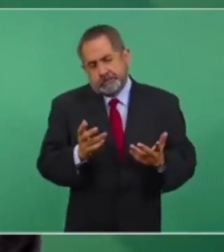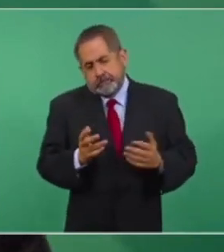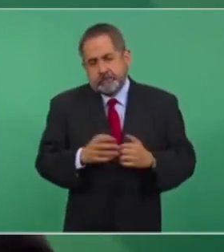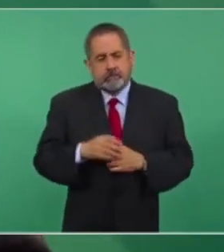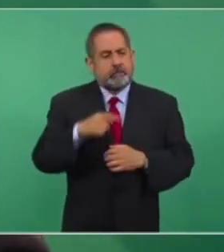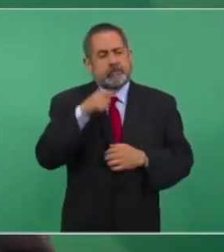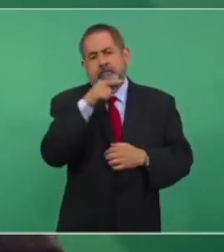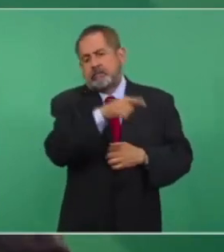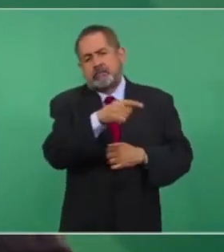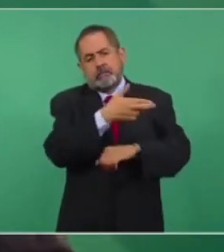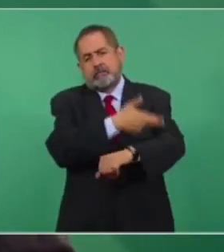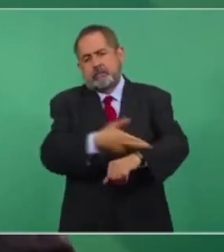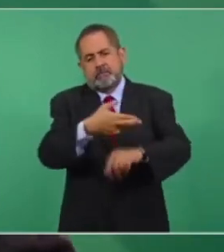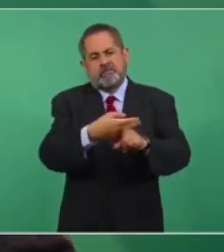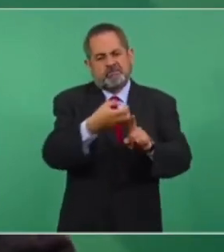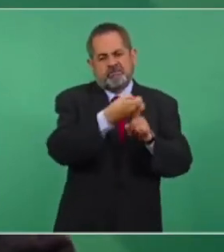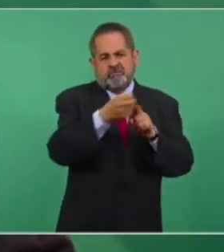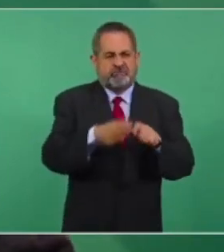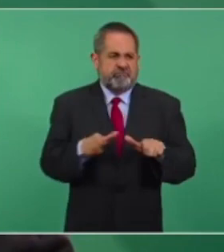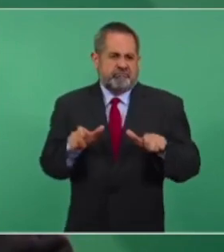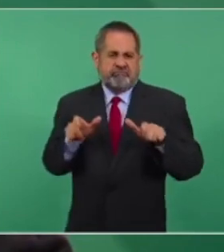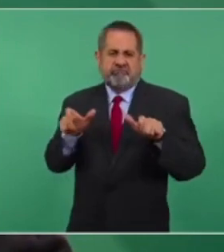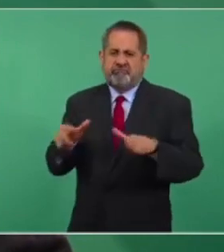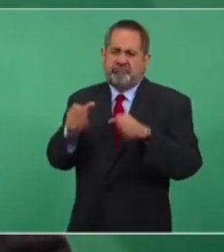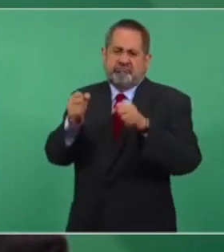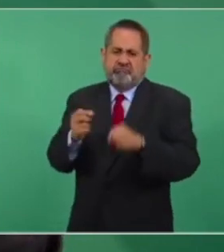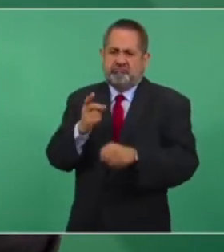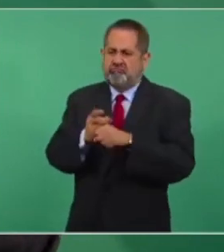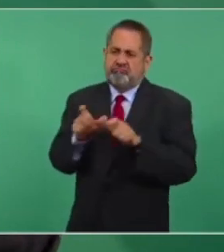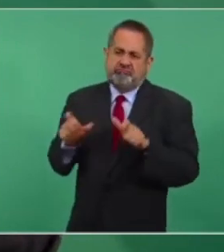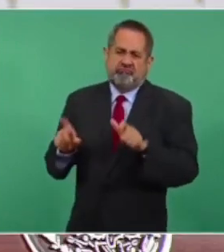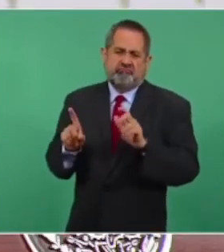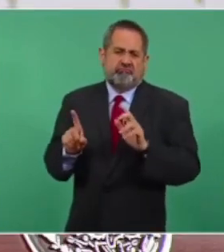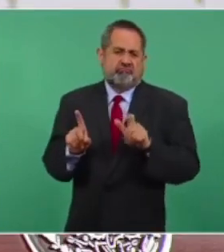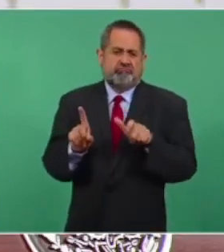ellos ya se hacen cargo, ¿no?, de